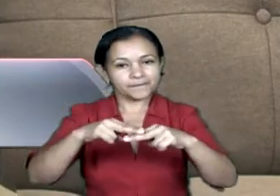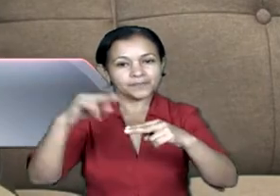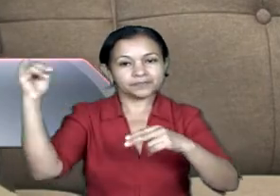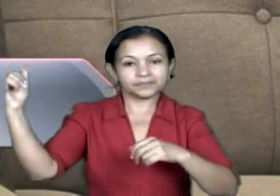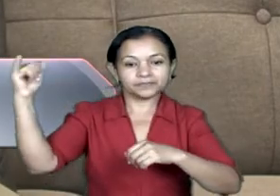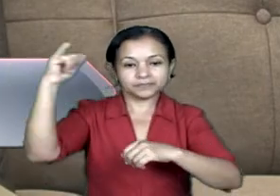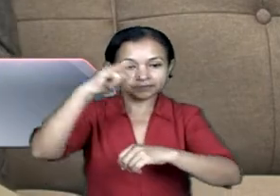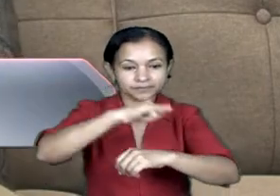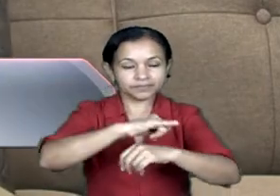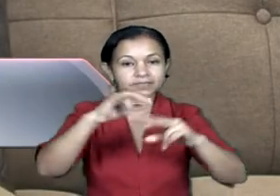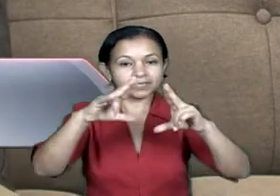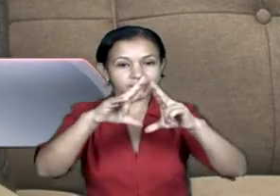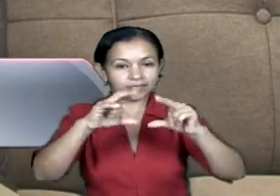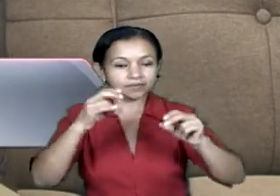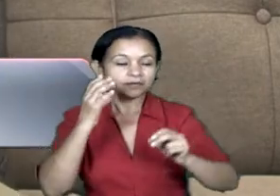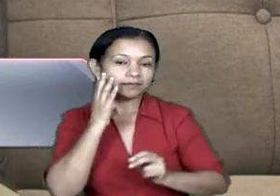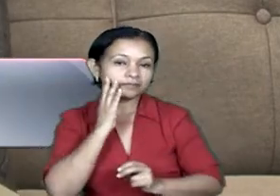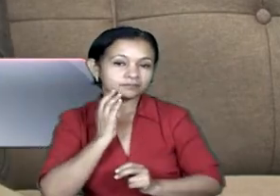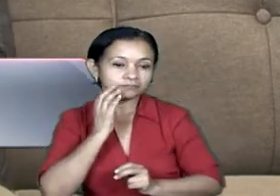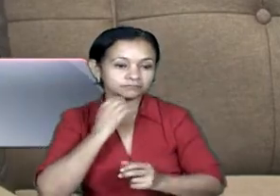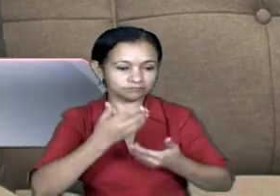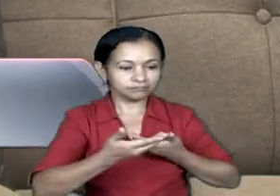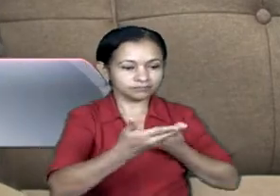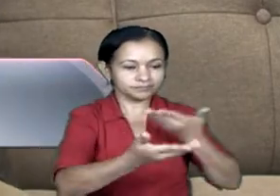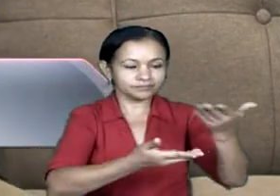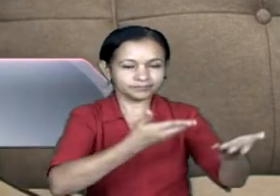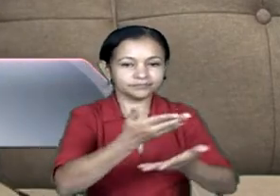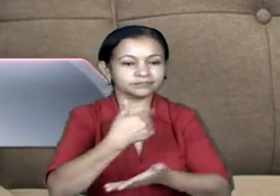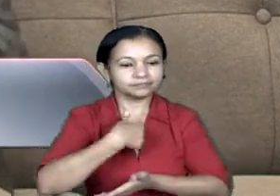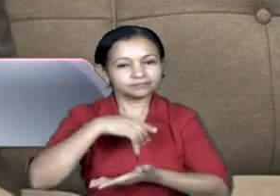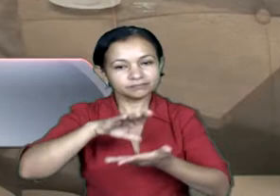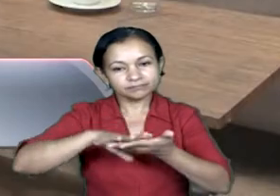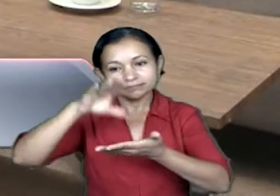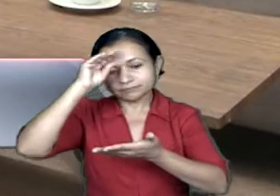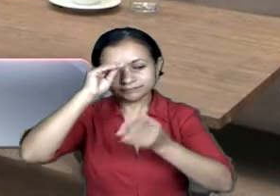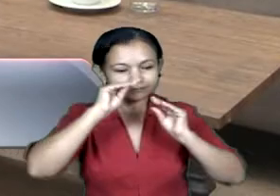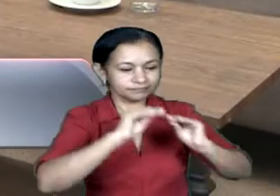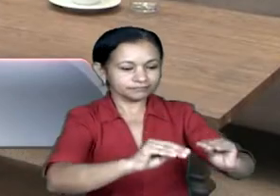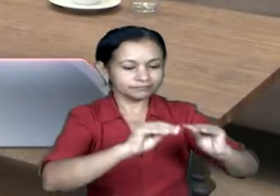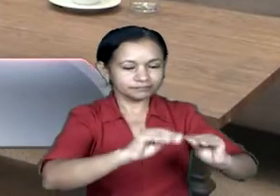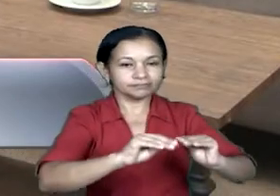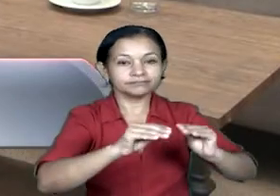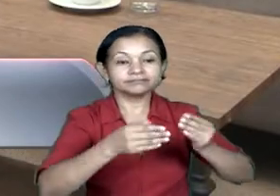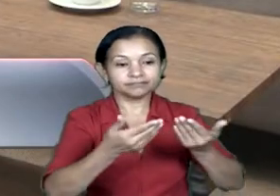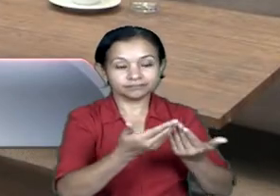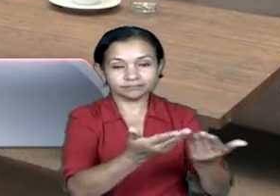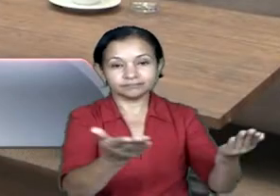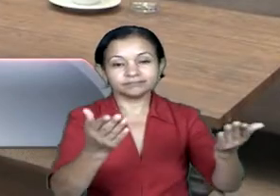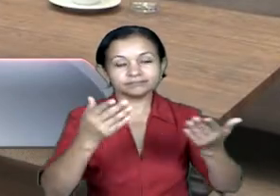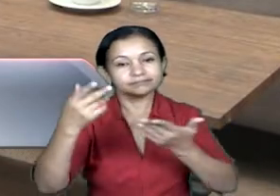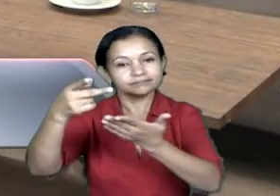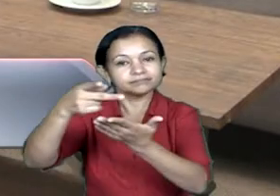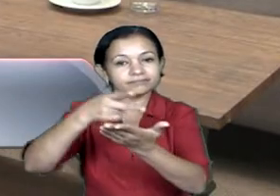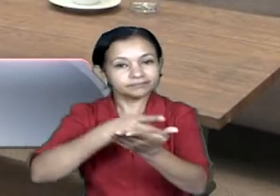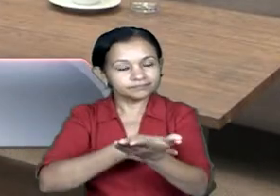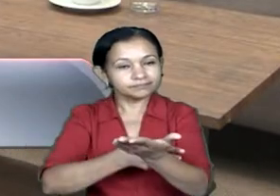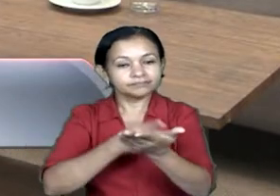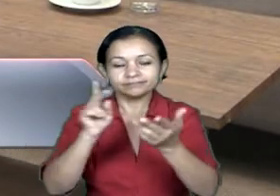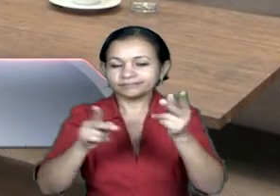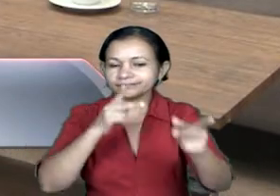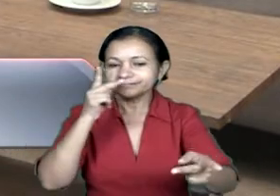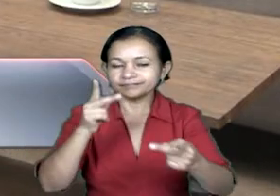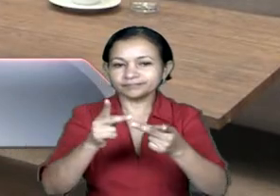los profesores pueden compartir lo que han aprendido con, con estudiantes. Sus estudiantes. Esos son los proyectos que son